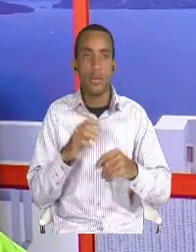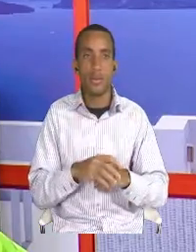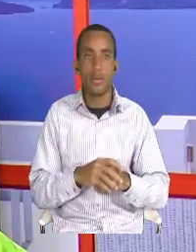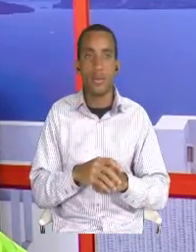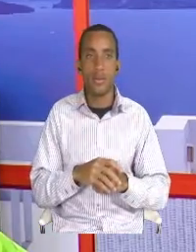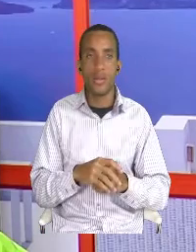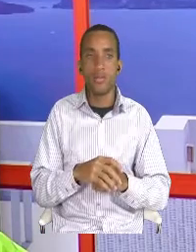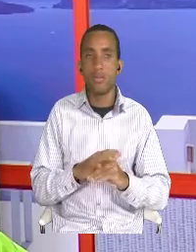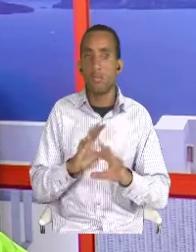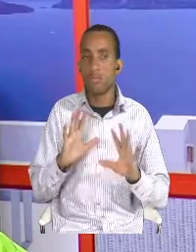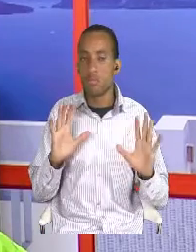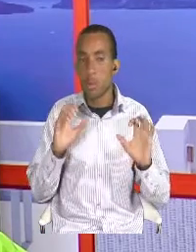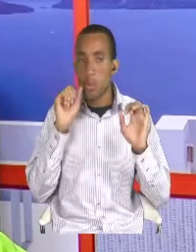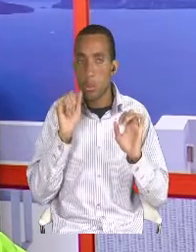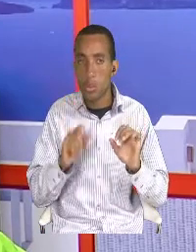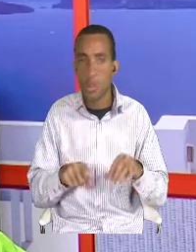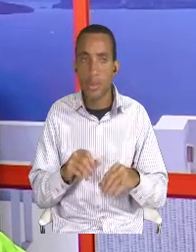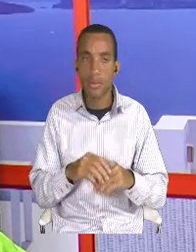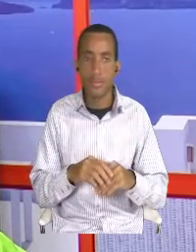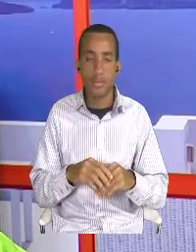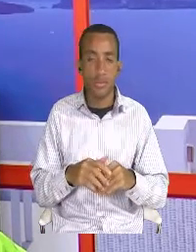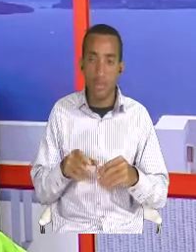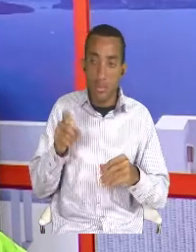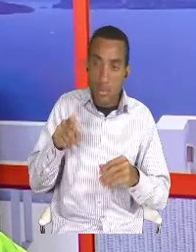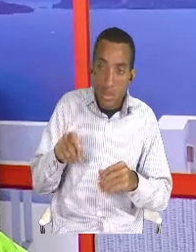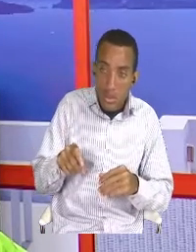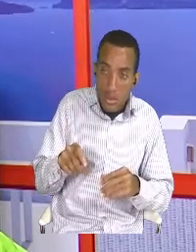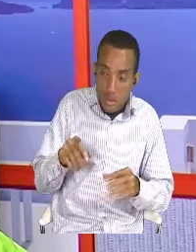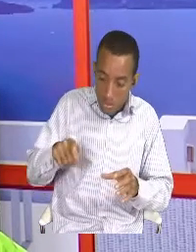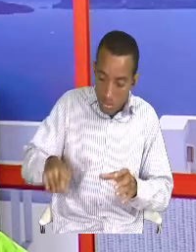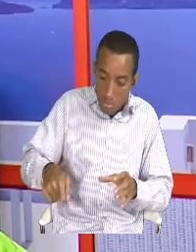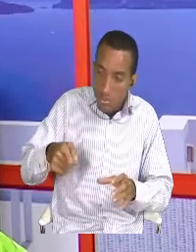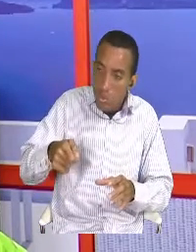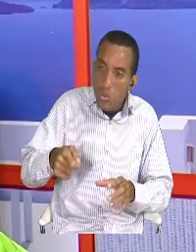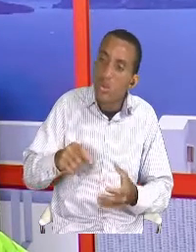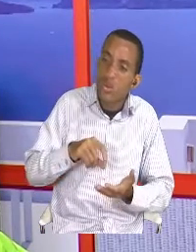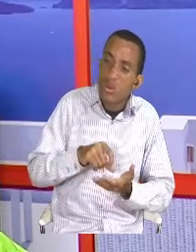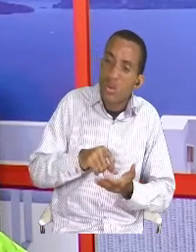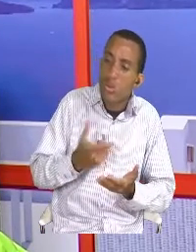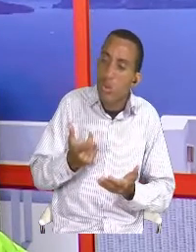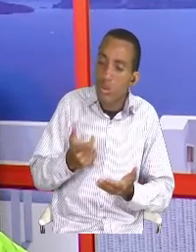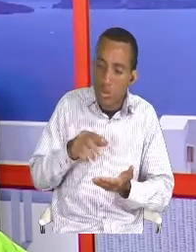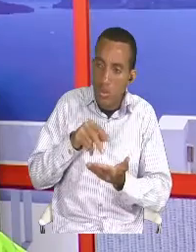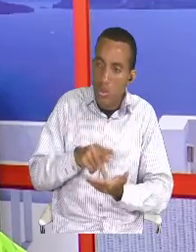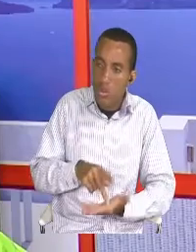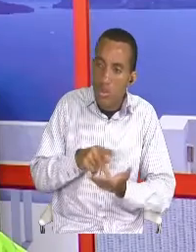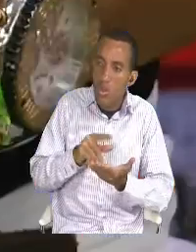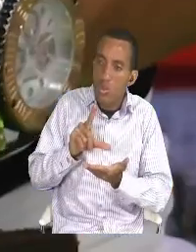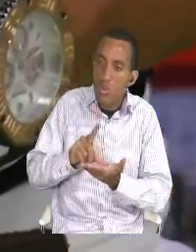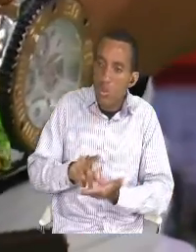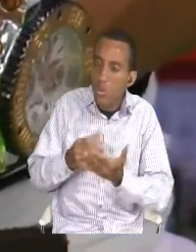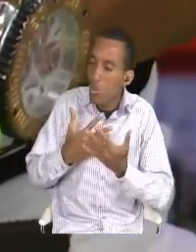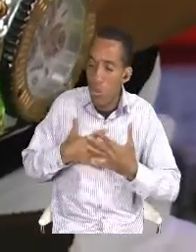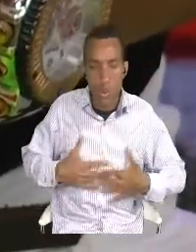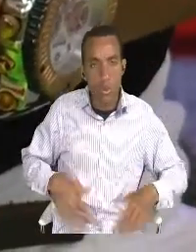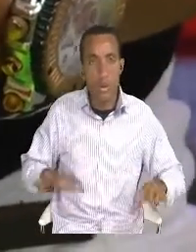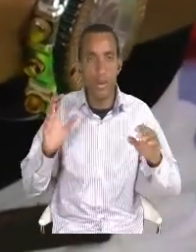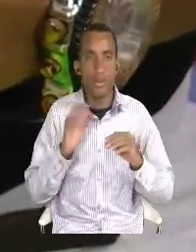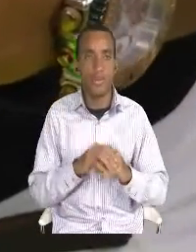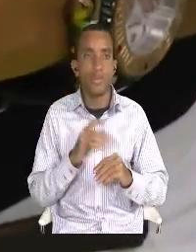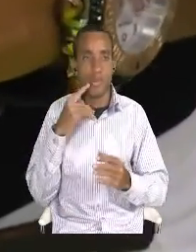persona puede pedir la cantidad que necesita y allá se venden. Ellas en este momento vamos a dejarlas reposar